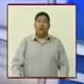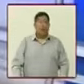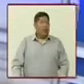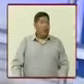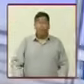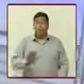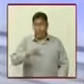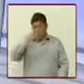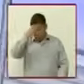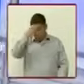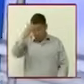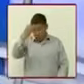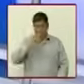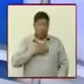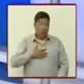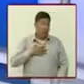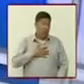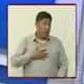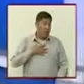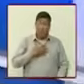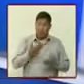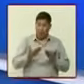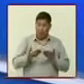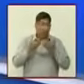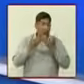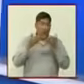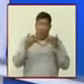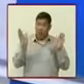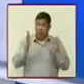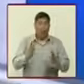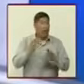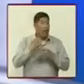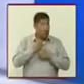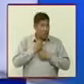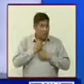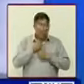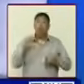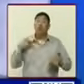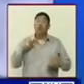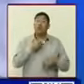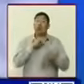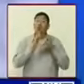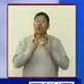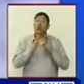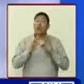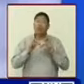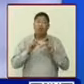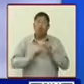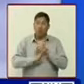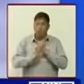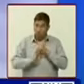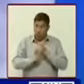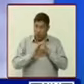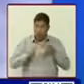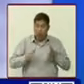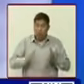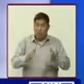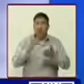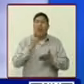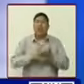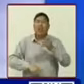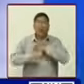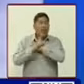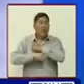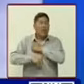Su opinión nos interesa y nuestras plataformas digitales están abiertas para recibirla. Vamos a hablar de inseguridad vial. ¿Qué sanciones